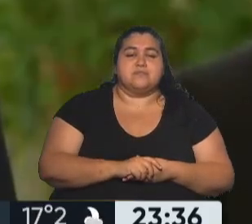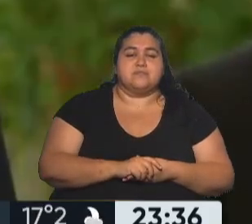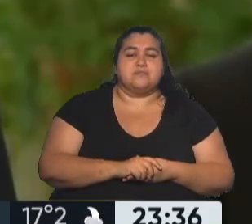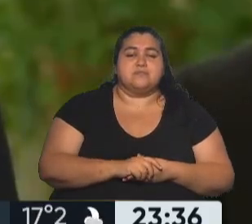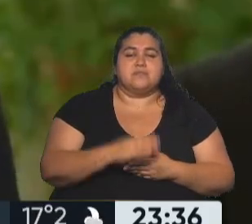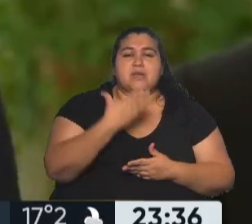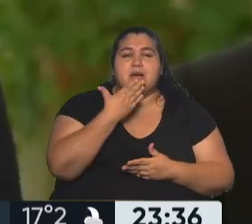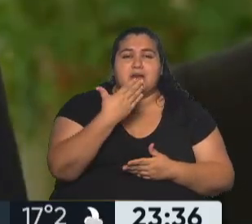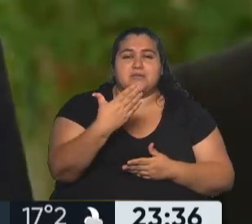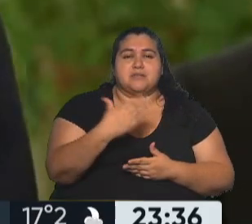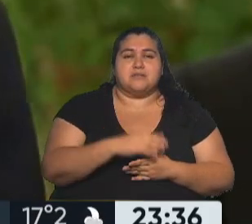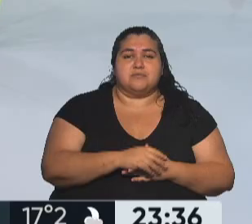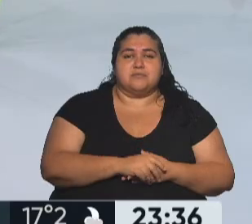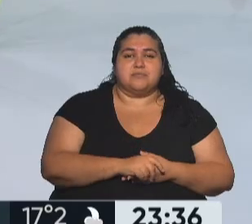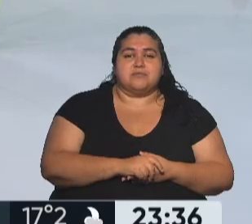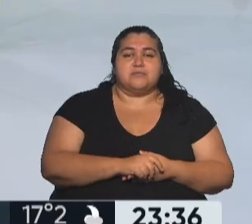Grazie.